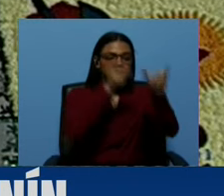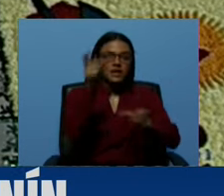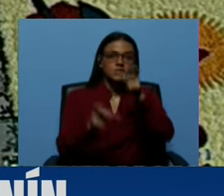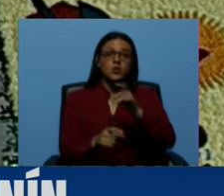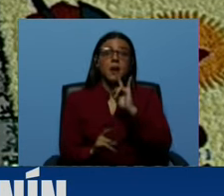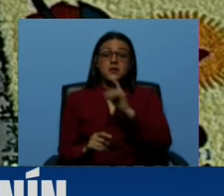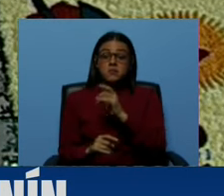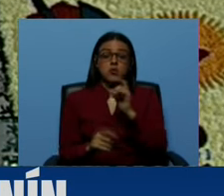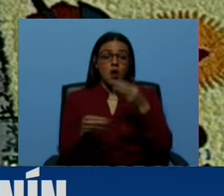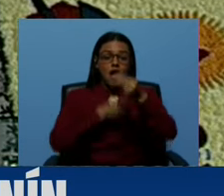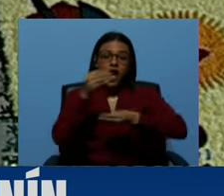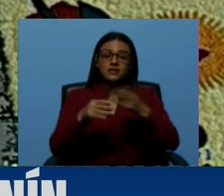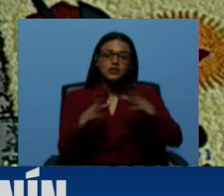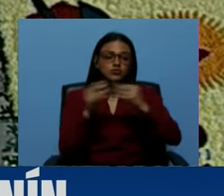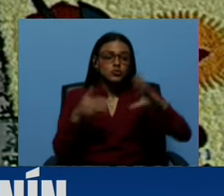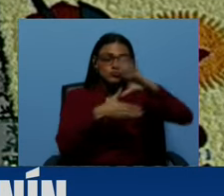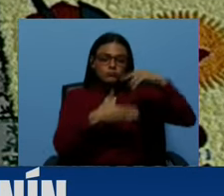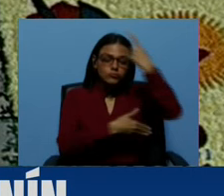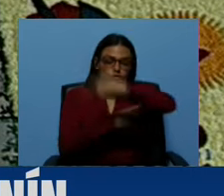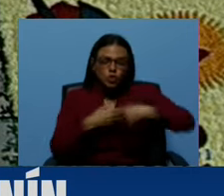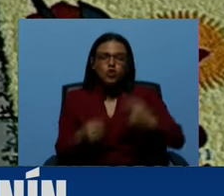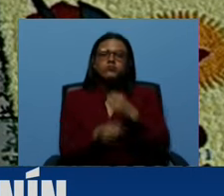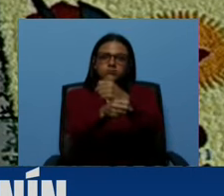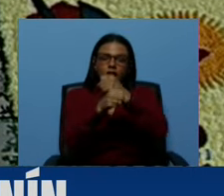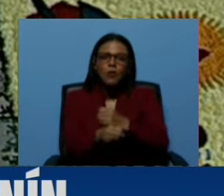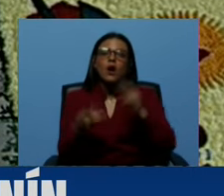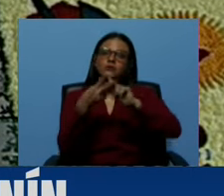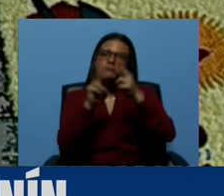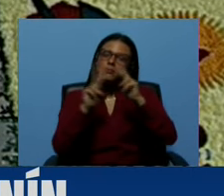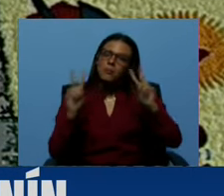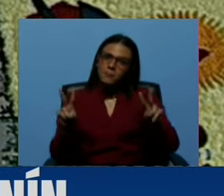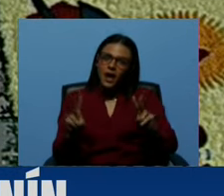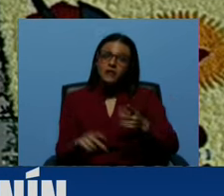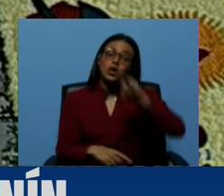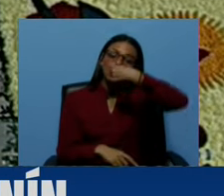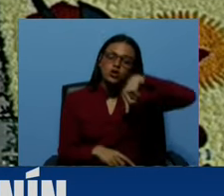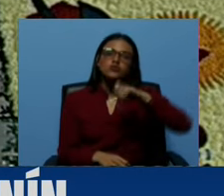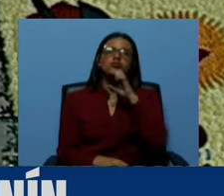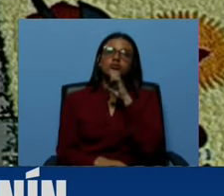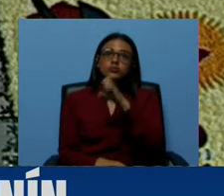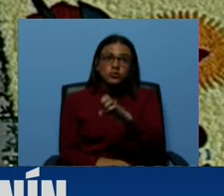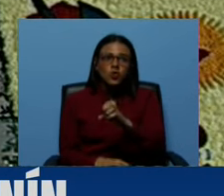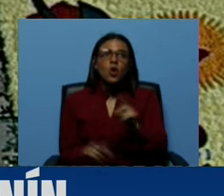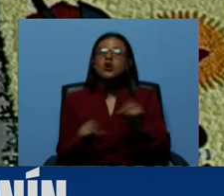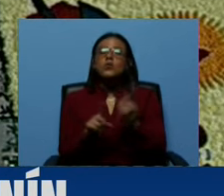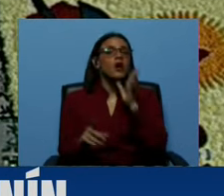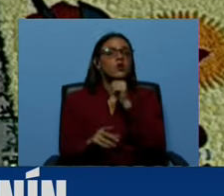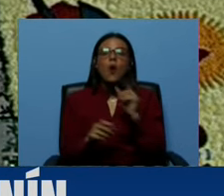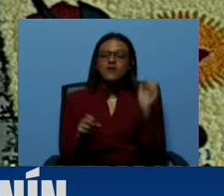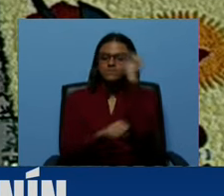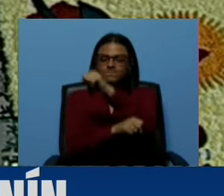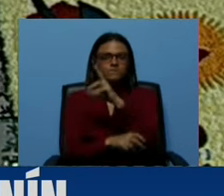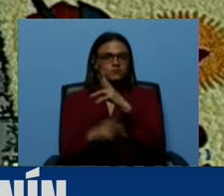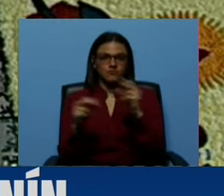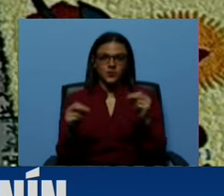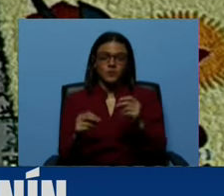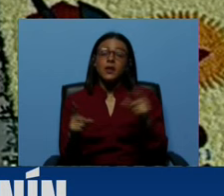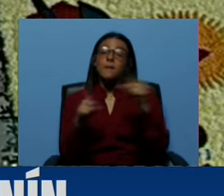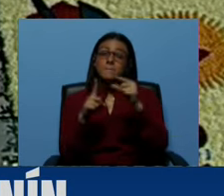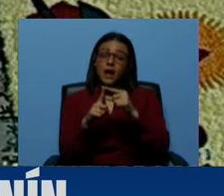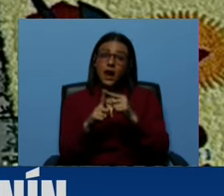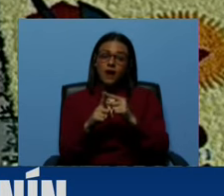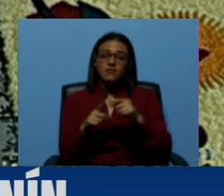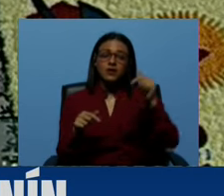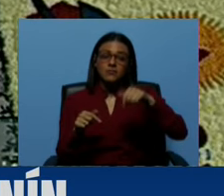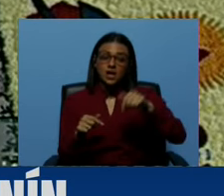la América entera aguardan de vosotros la paz. Vosotros sois invencibles. Unas palabras que